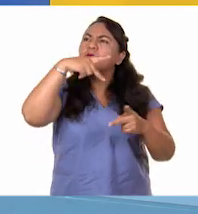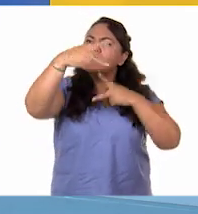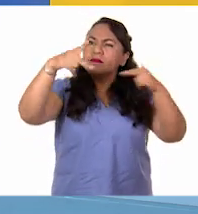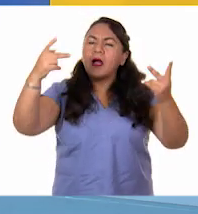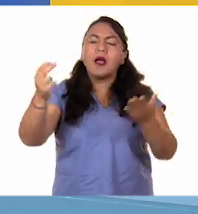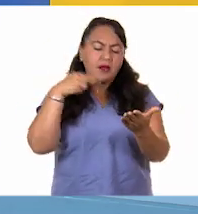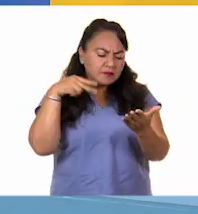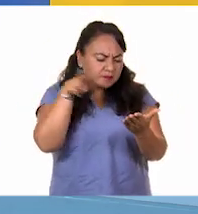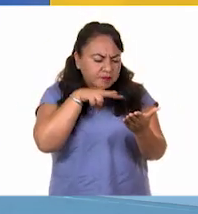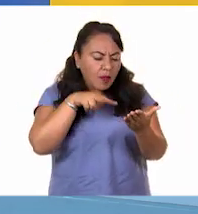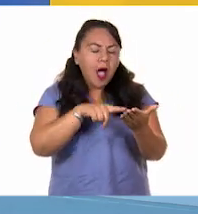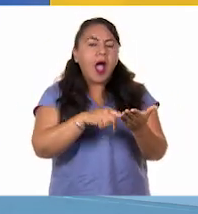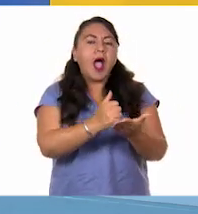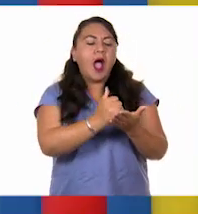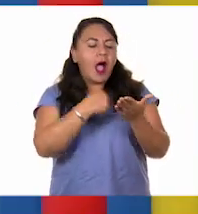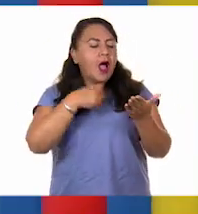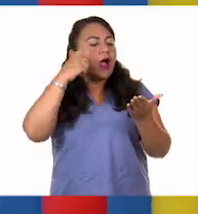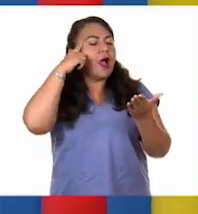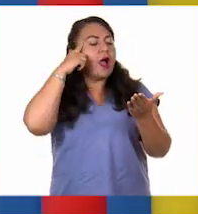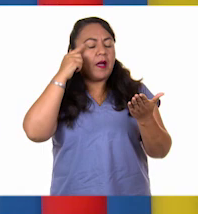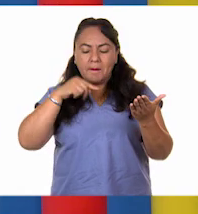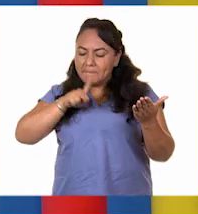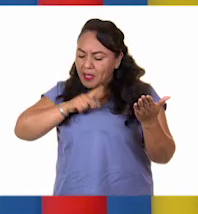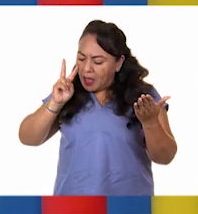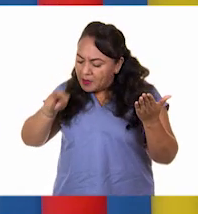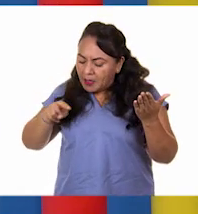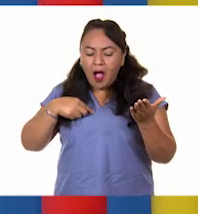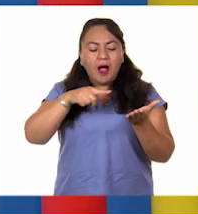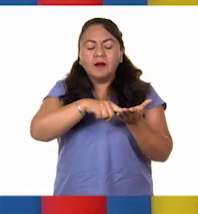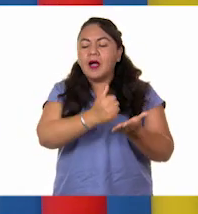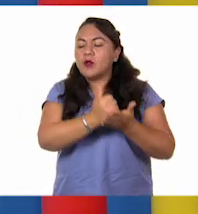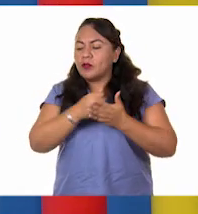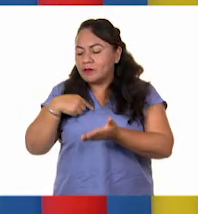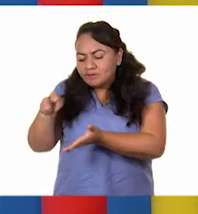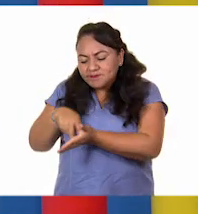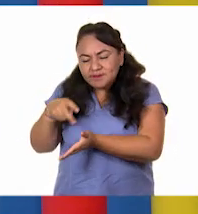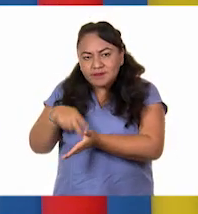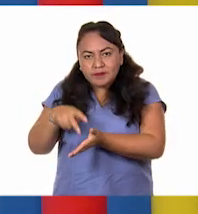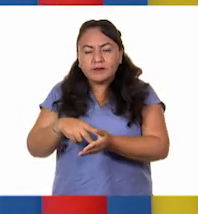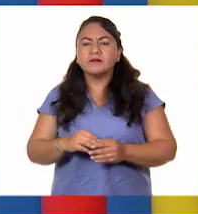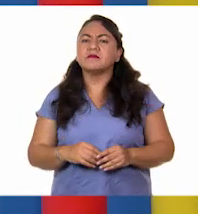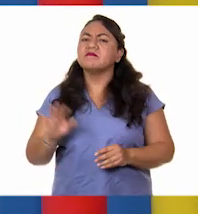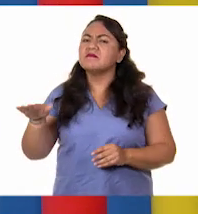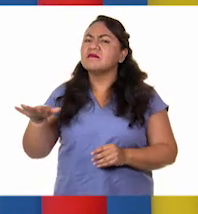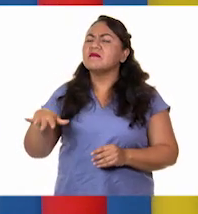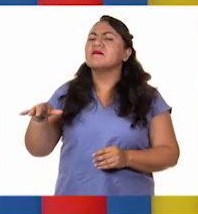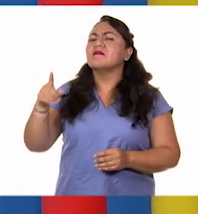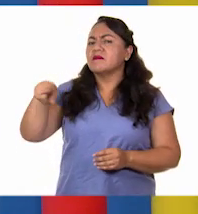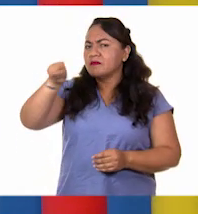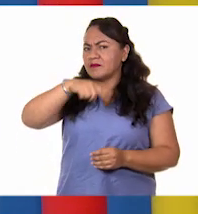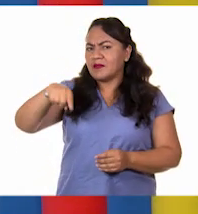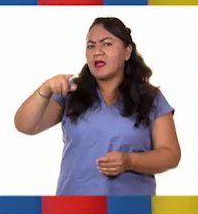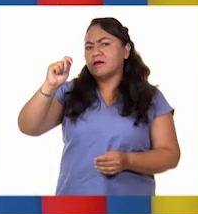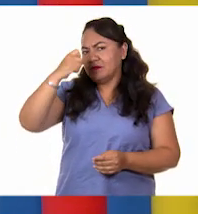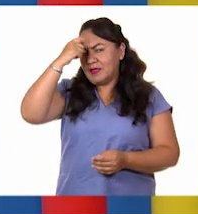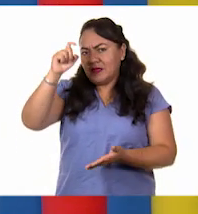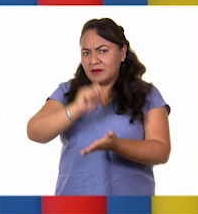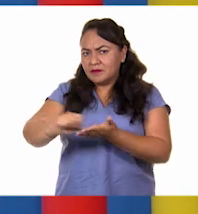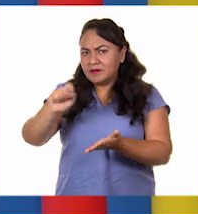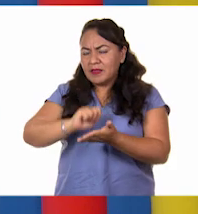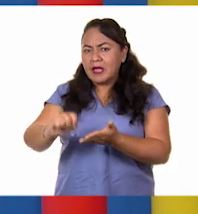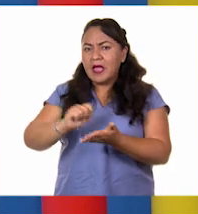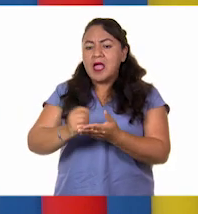mejorar nuestros propios escritos. Oiga, profesor, ¿y no cree que los autores o autoras de estos trípticos se